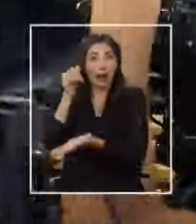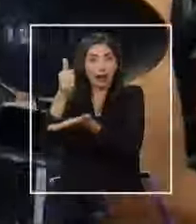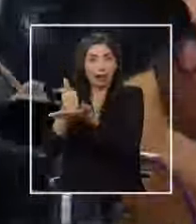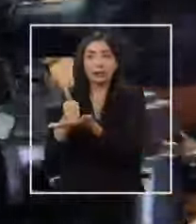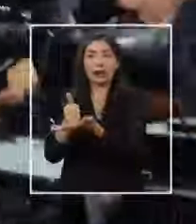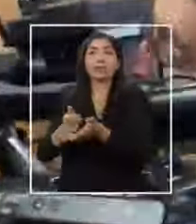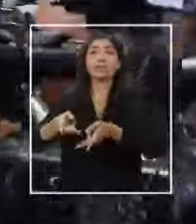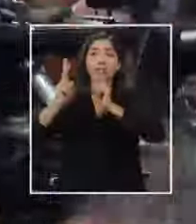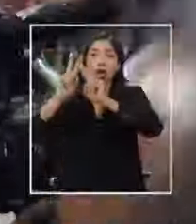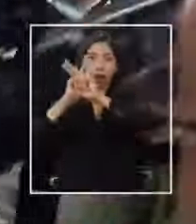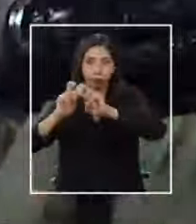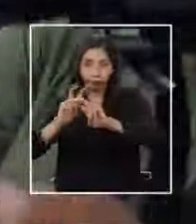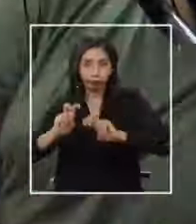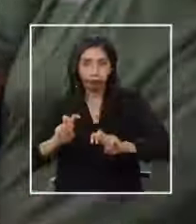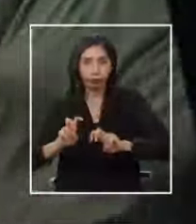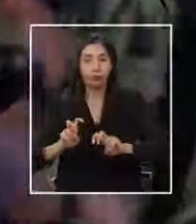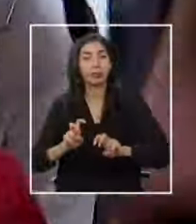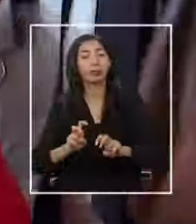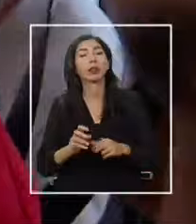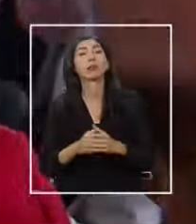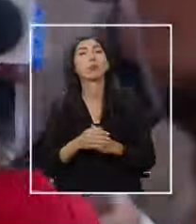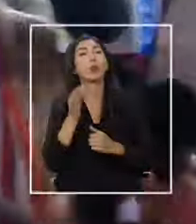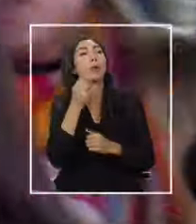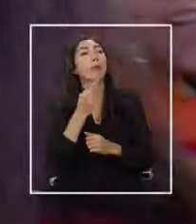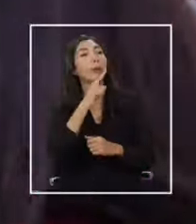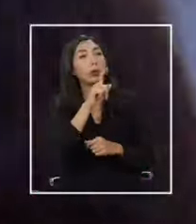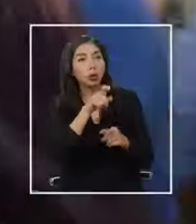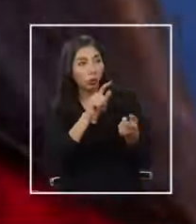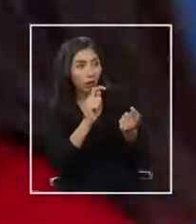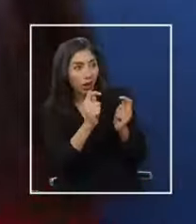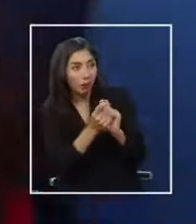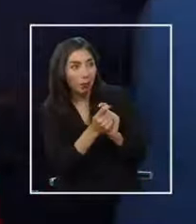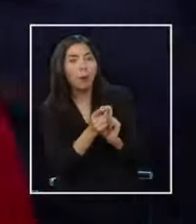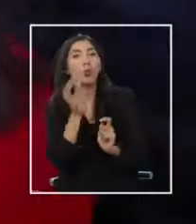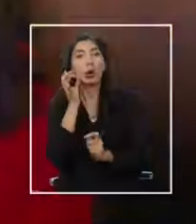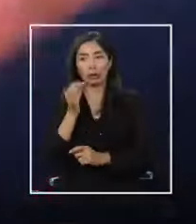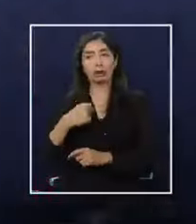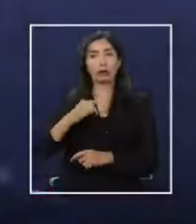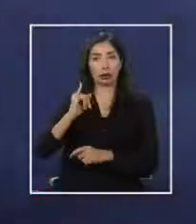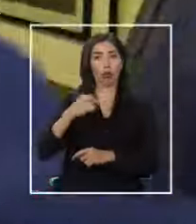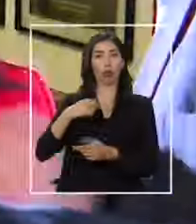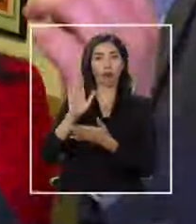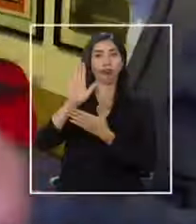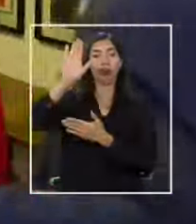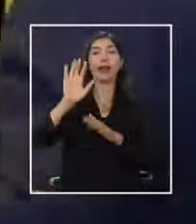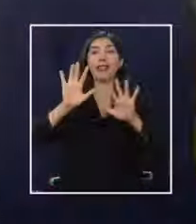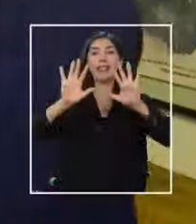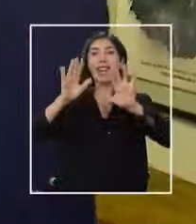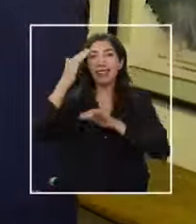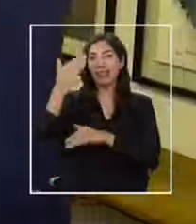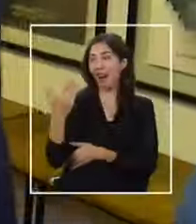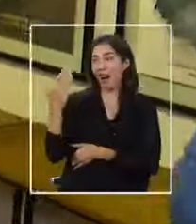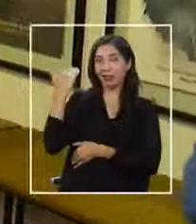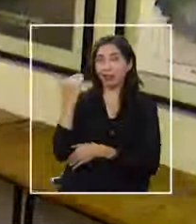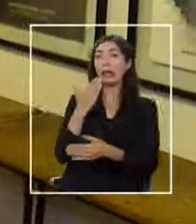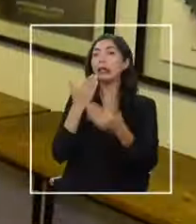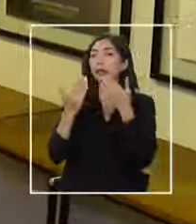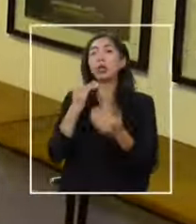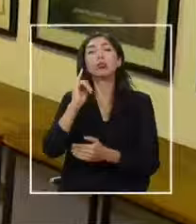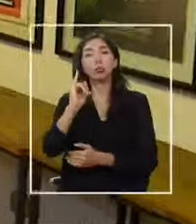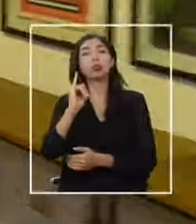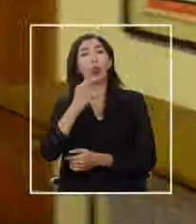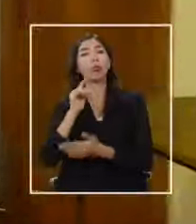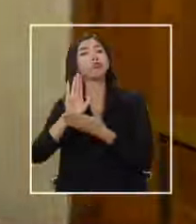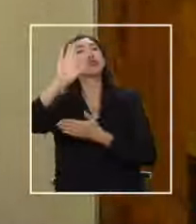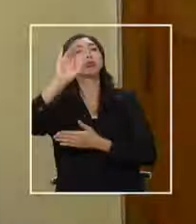secreto bancario, alcaldesa, cambia finalmente el... Iré a la reelección sí o sí, dijo Peñalosa hace apenas 10 días en entrevista con revista Velvet.